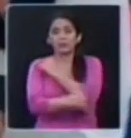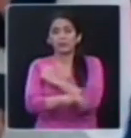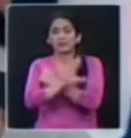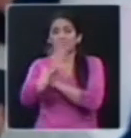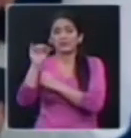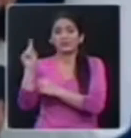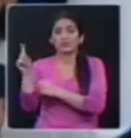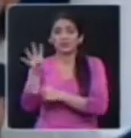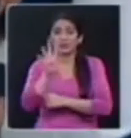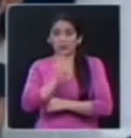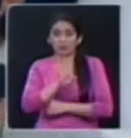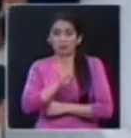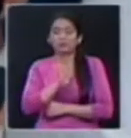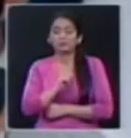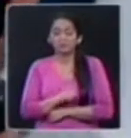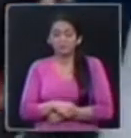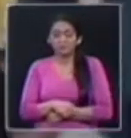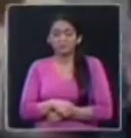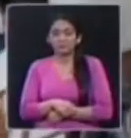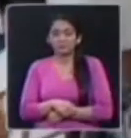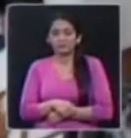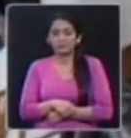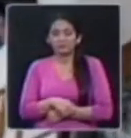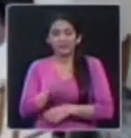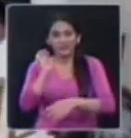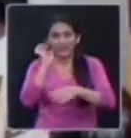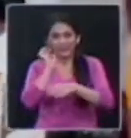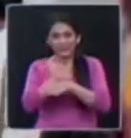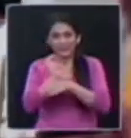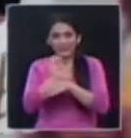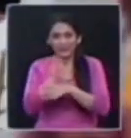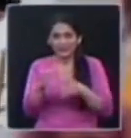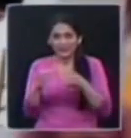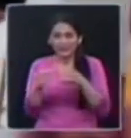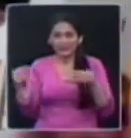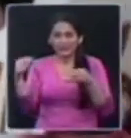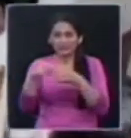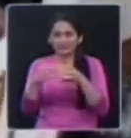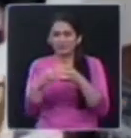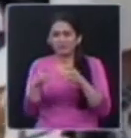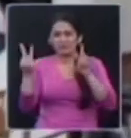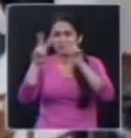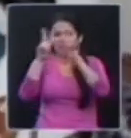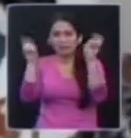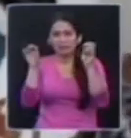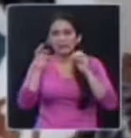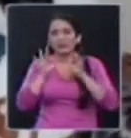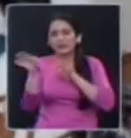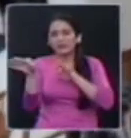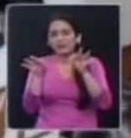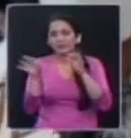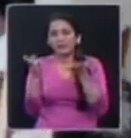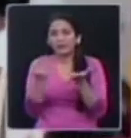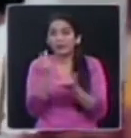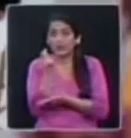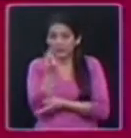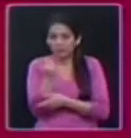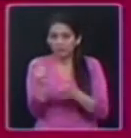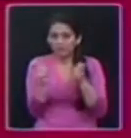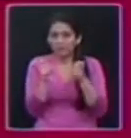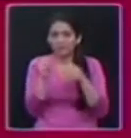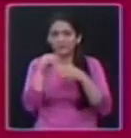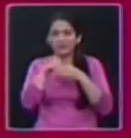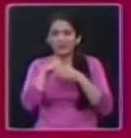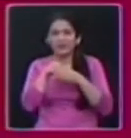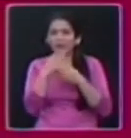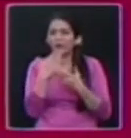mundo, incluido Ecuador, es una opción para aprender sobre el ahorro y el uso del dinero. Quiero darle la bienvenida a Andrea Merino, que es jefe de